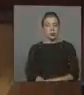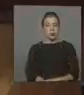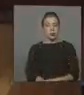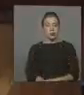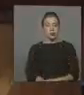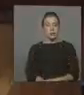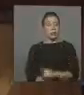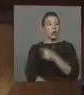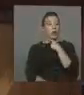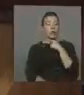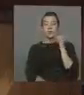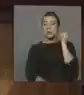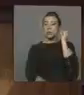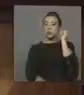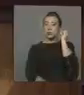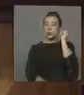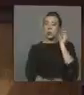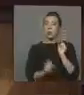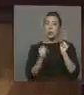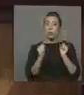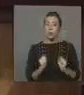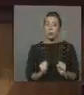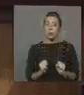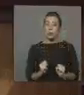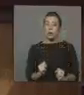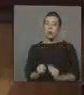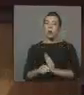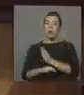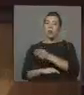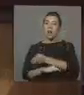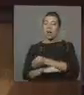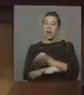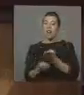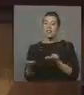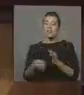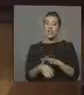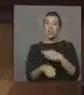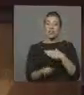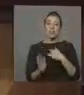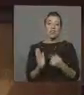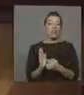se asegura que las mujeres puedan recurrir a los establecimientos de salud, esta